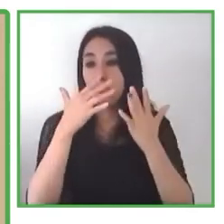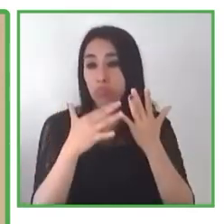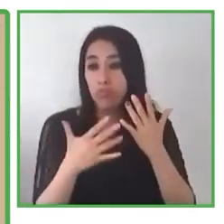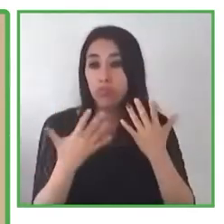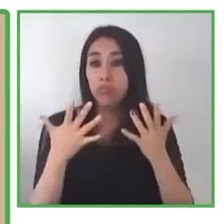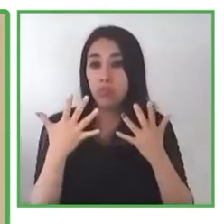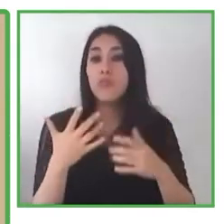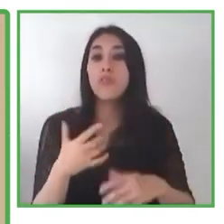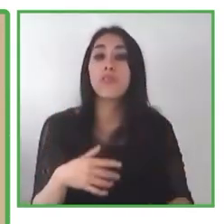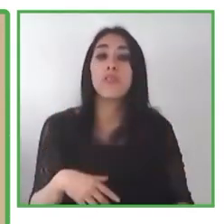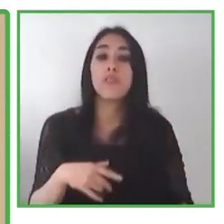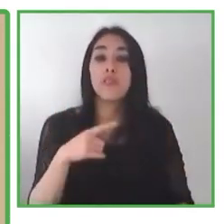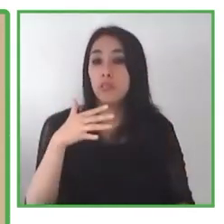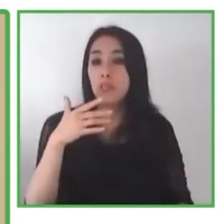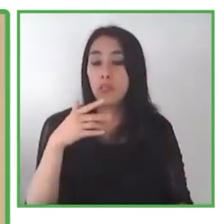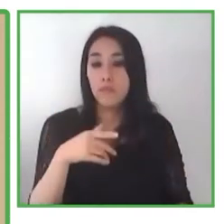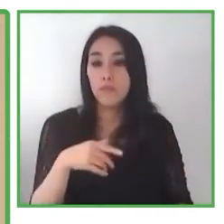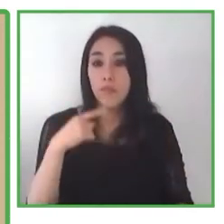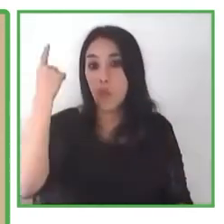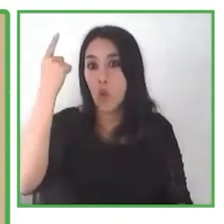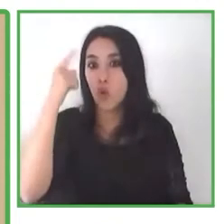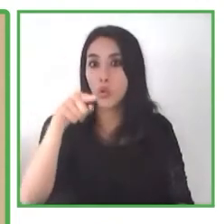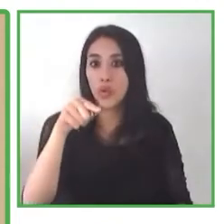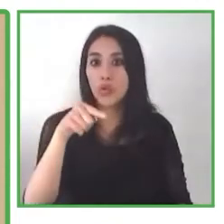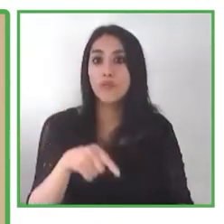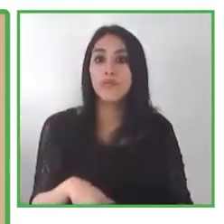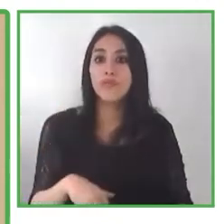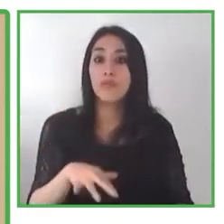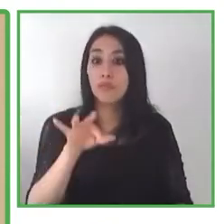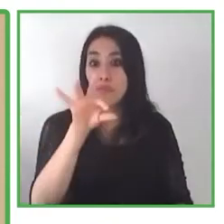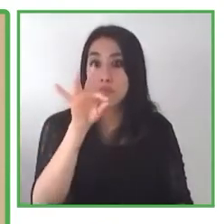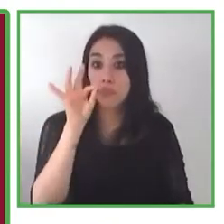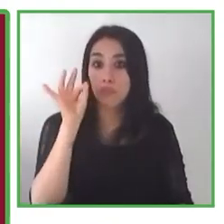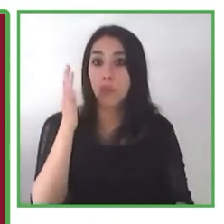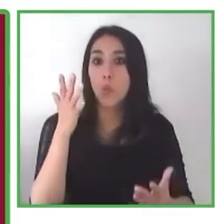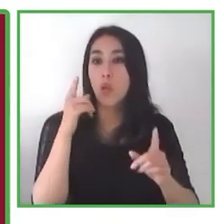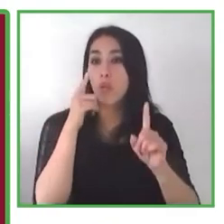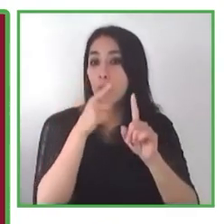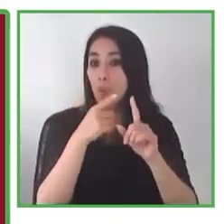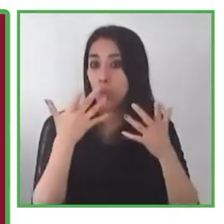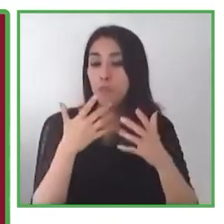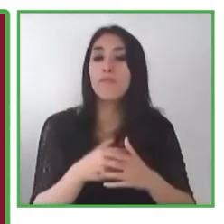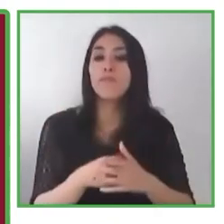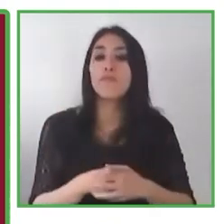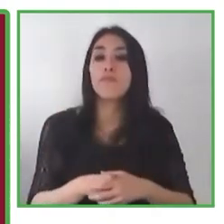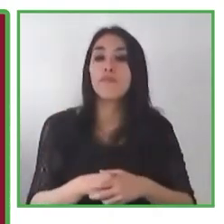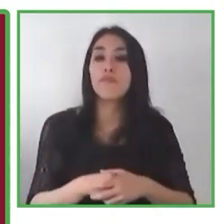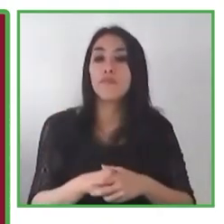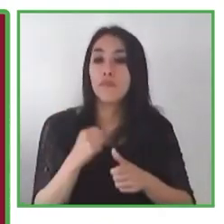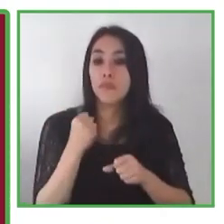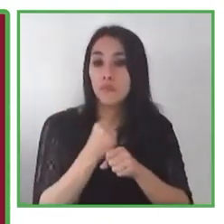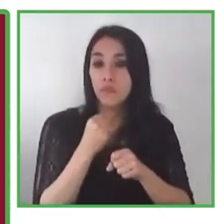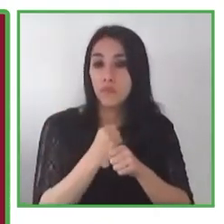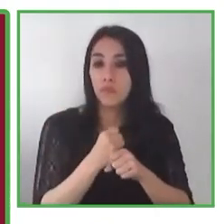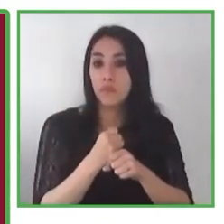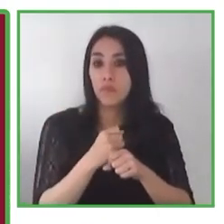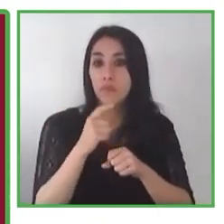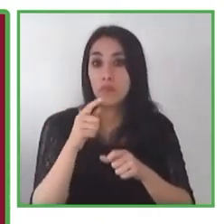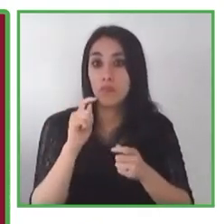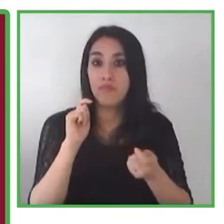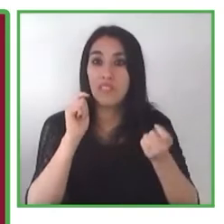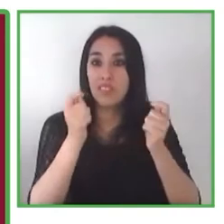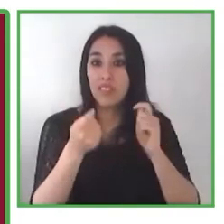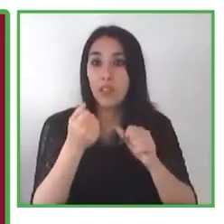adoptados en el 2015 por la Asamblea General de la ONU. Y eso incluye el objetivo número 8, que es un